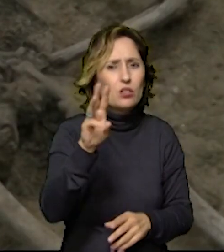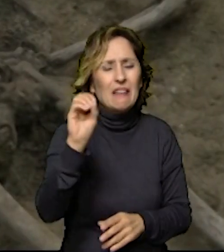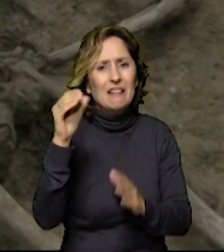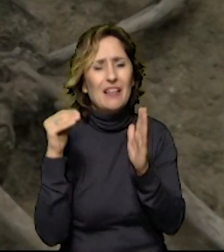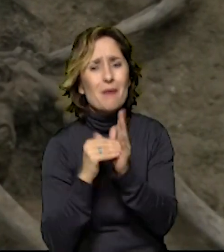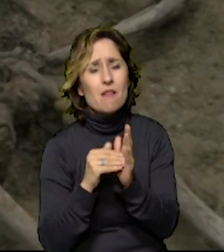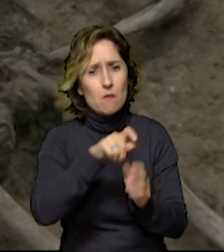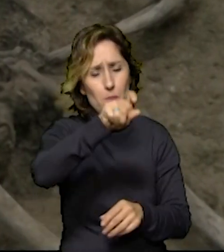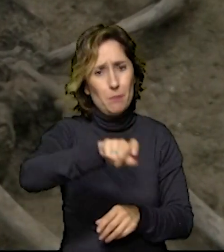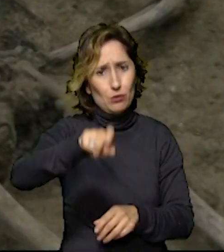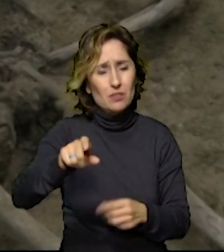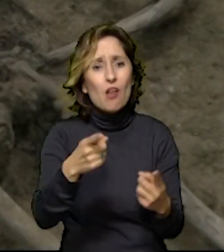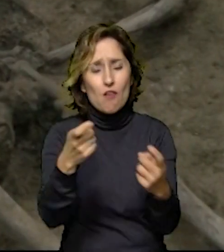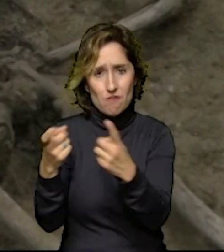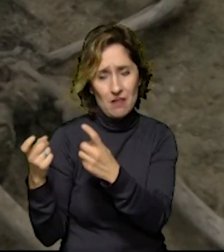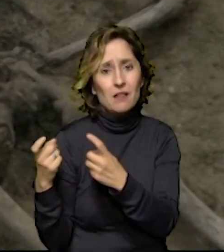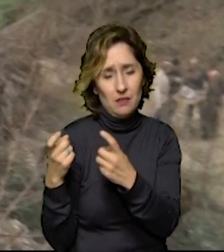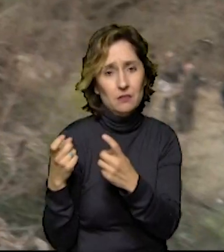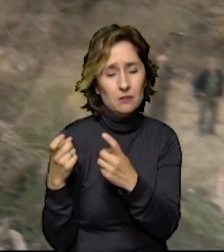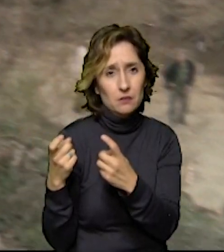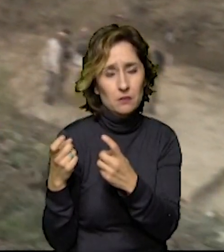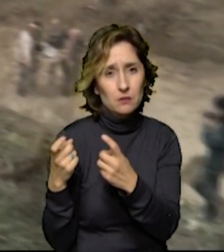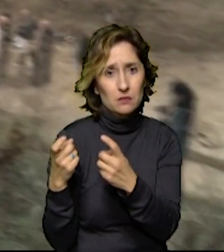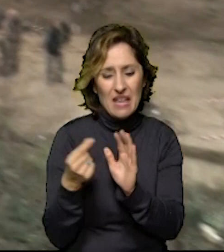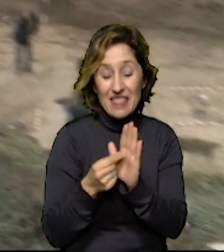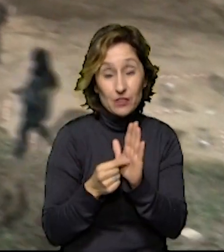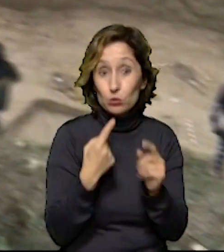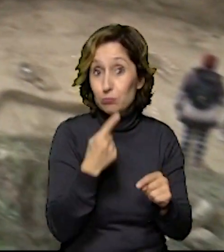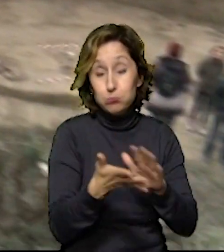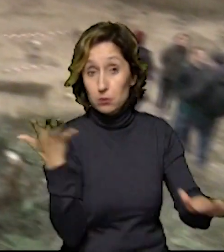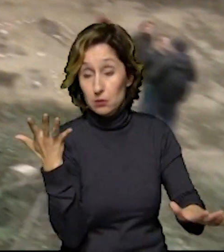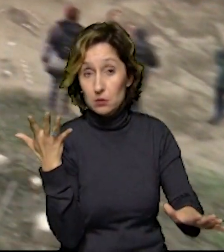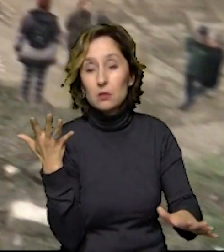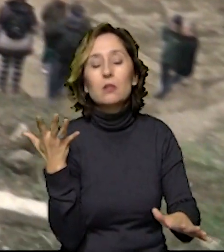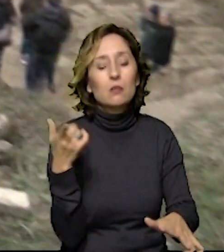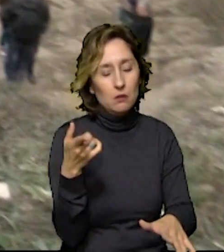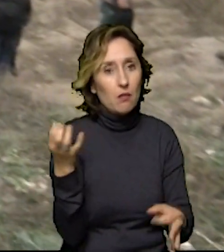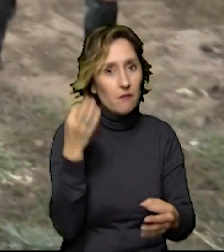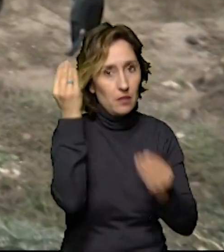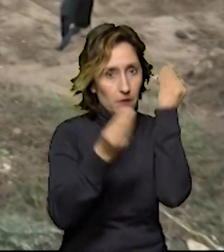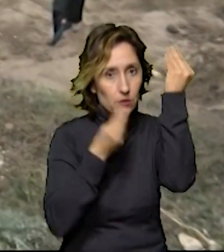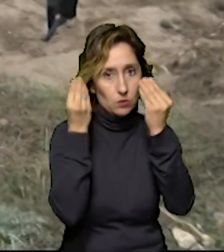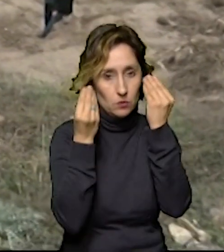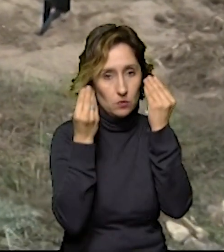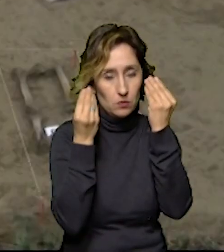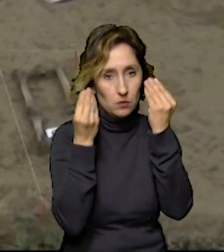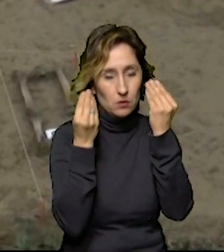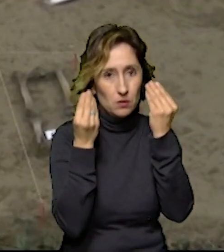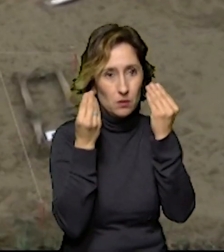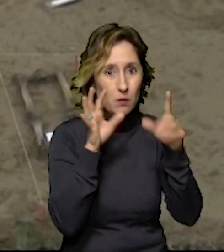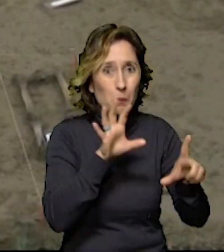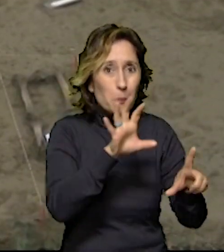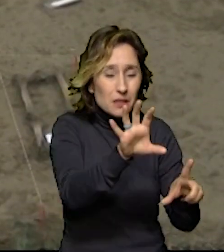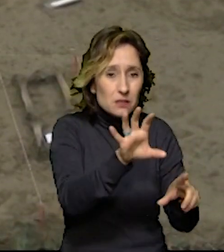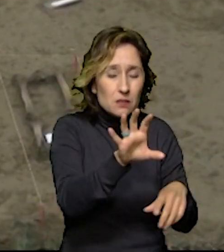quedan en cunetas. Ese dato, que lo he dicho muy rápido, es que hay que reflexionar. Hay un país